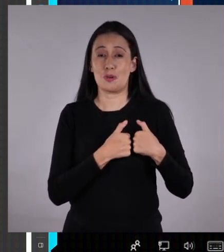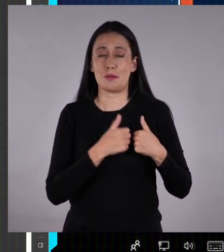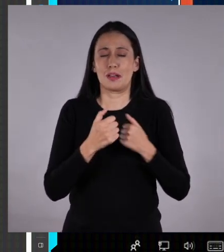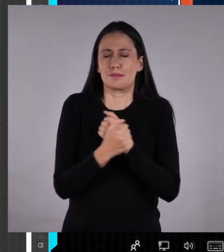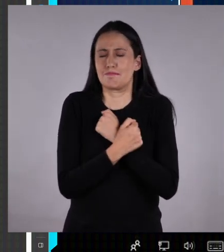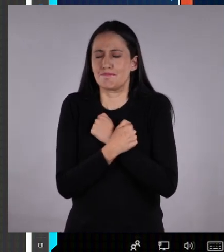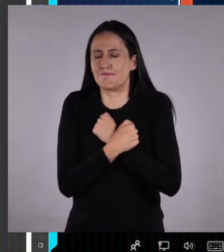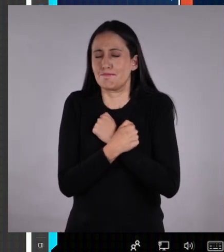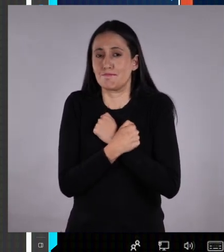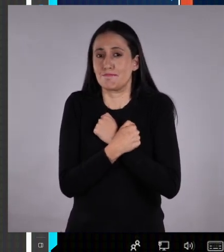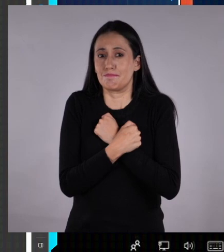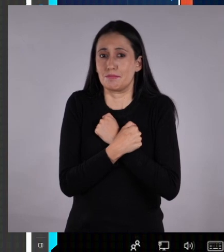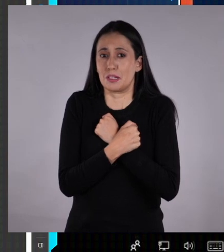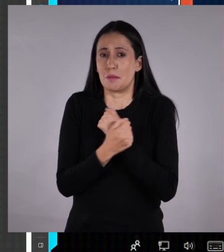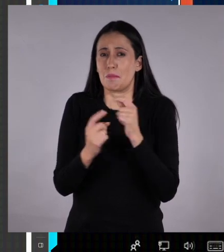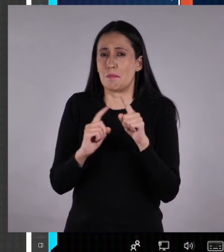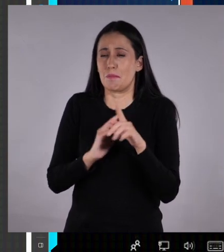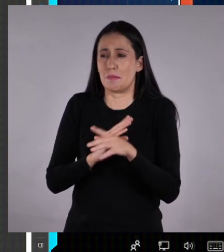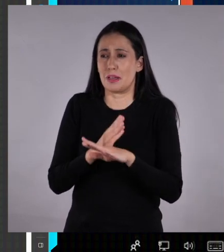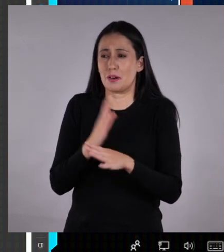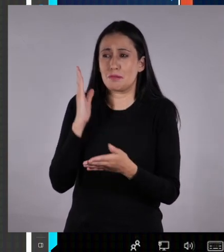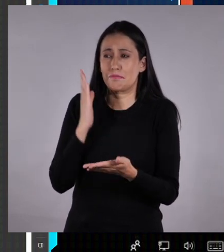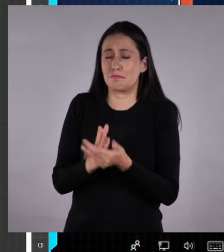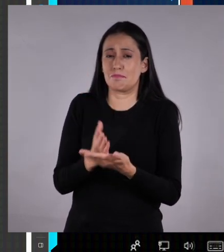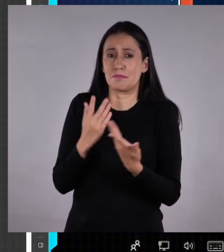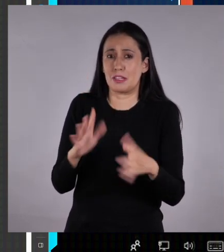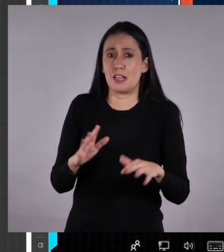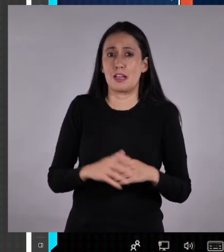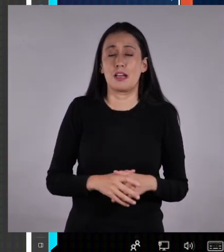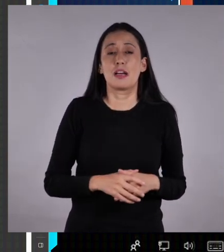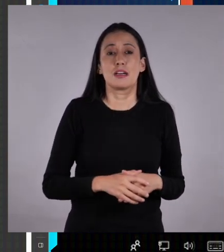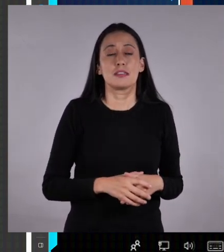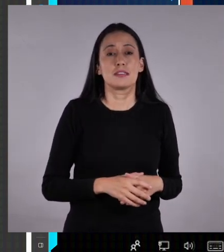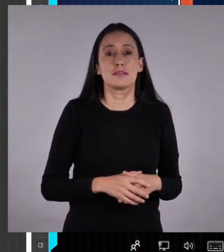Por último, pérdidas ligadas con el desarrollo.